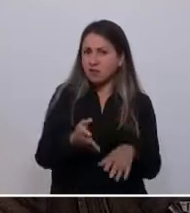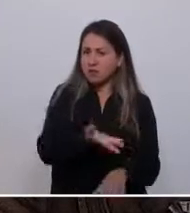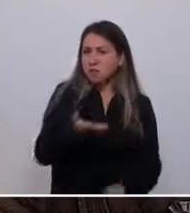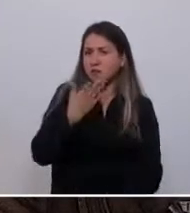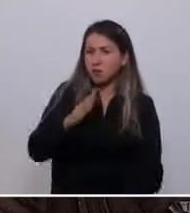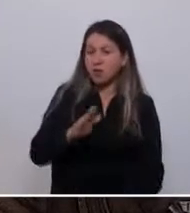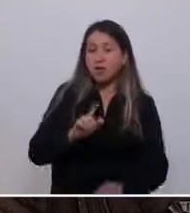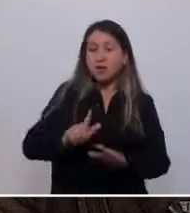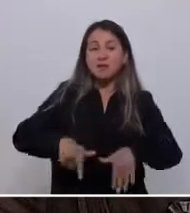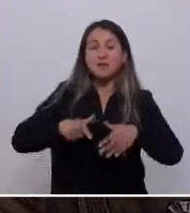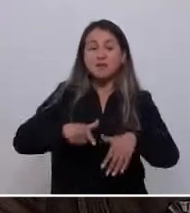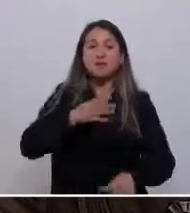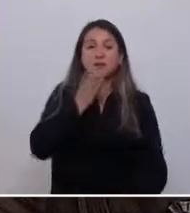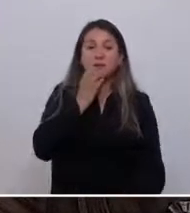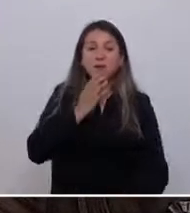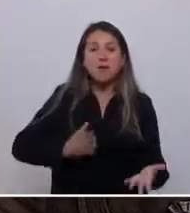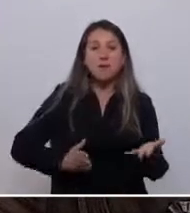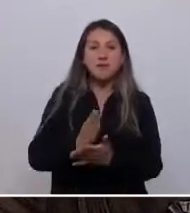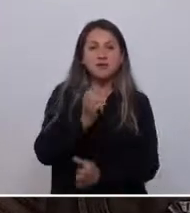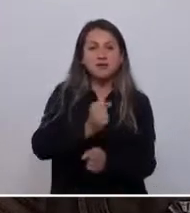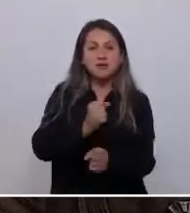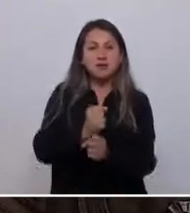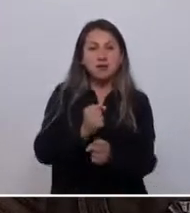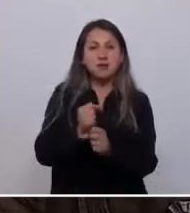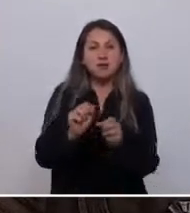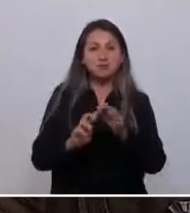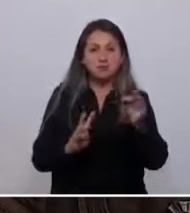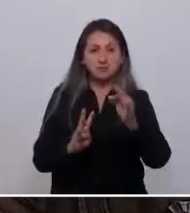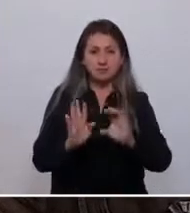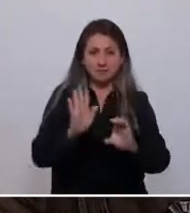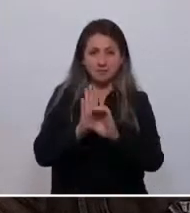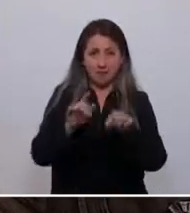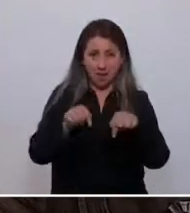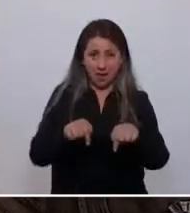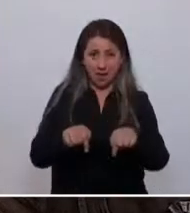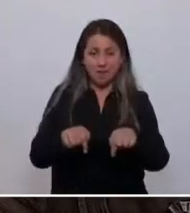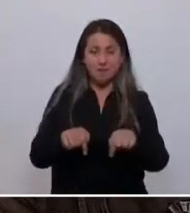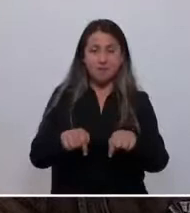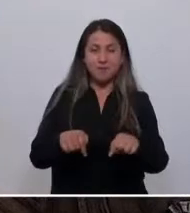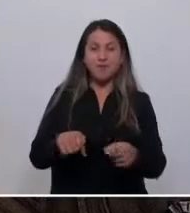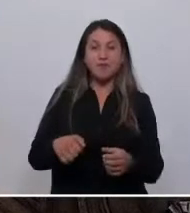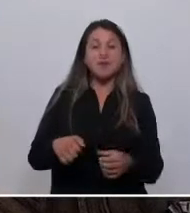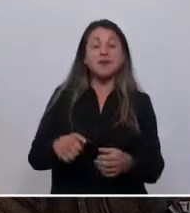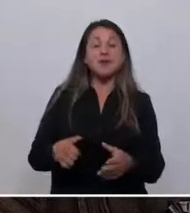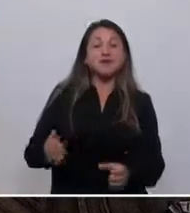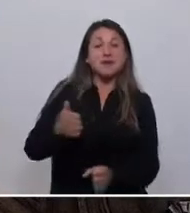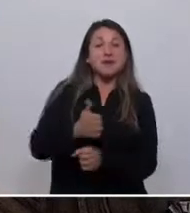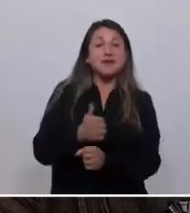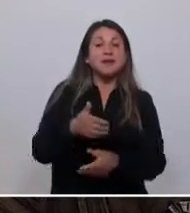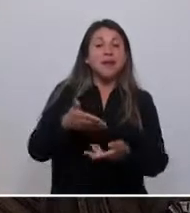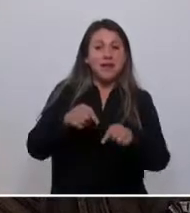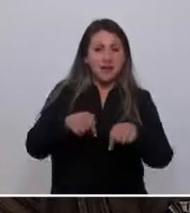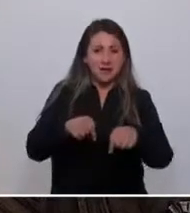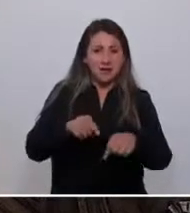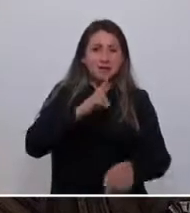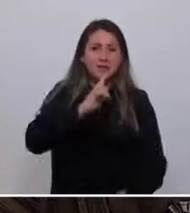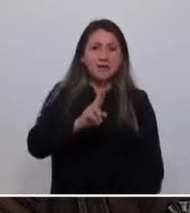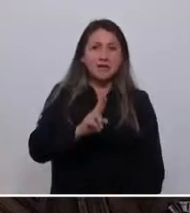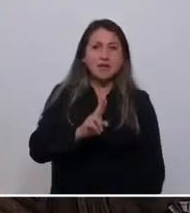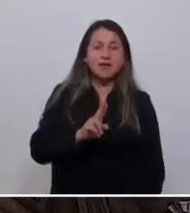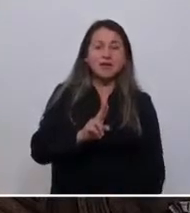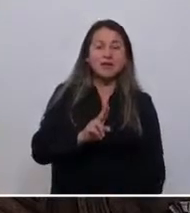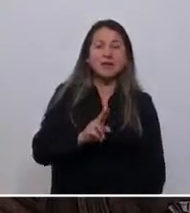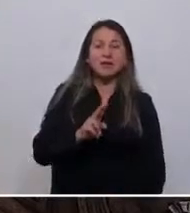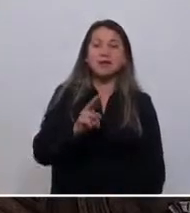El 17 de mayo comencé mi labor como convencional constituyente electa con este mensaje. Thibaut, de